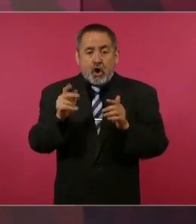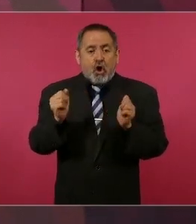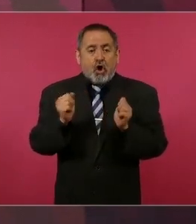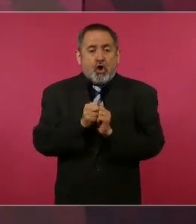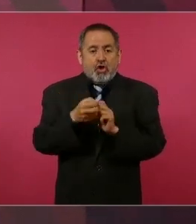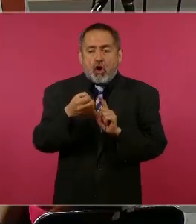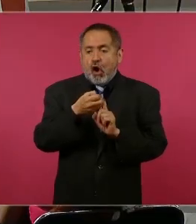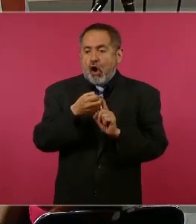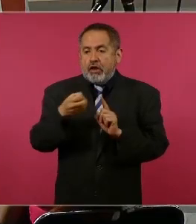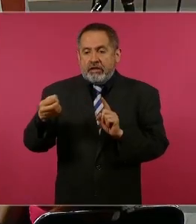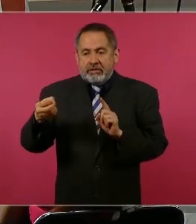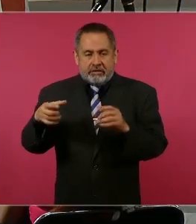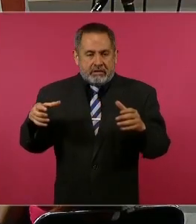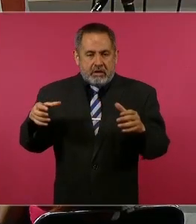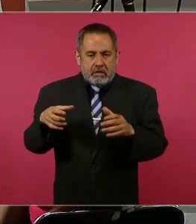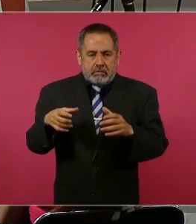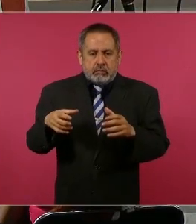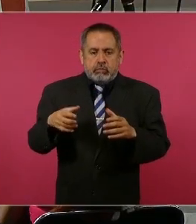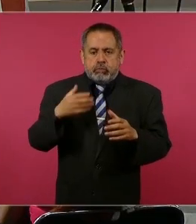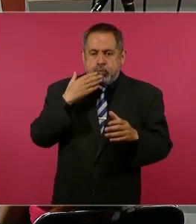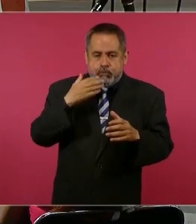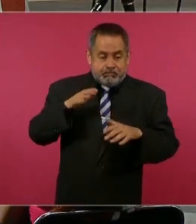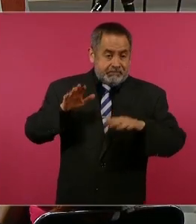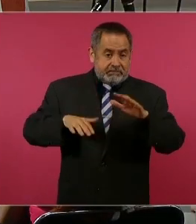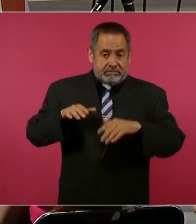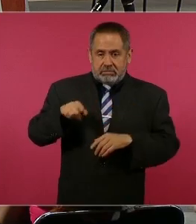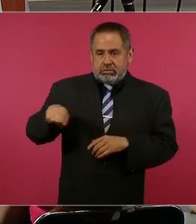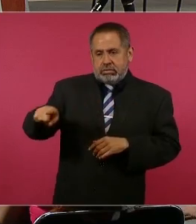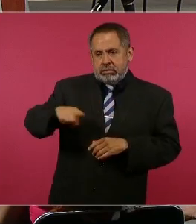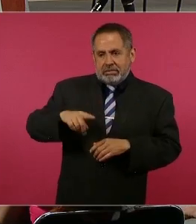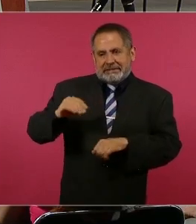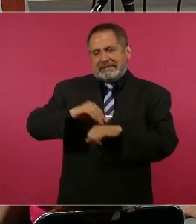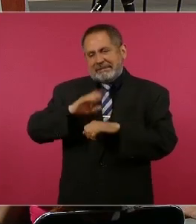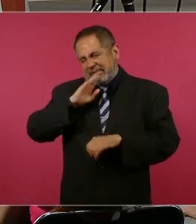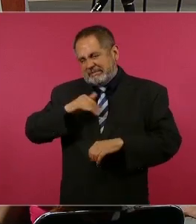Y a veces cuando hacían cosas indebidas,